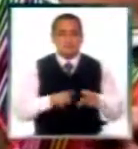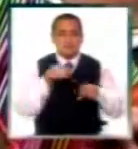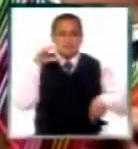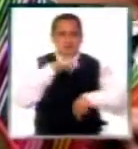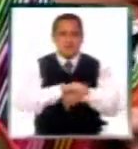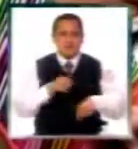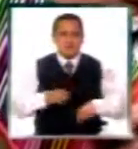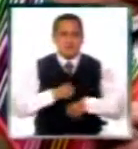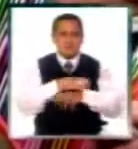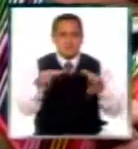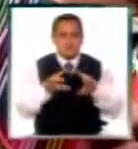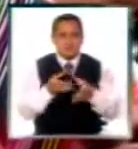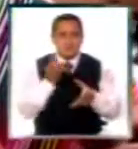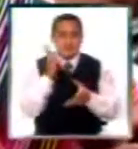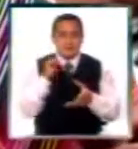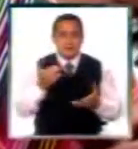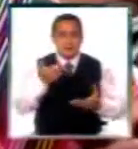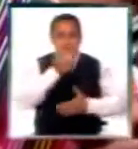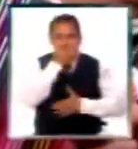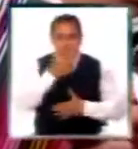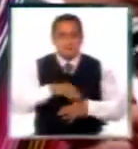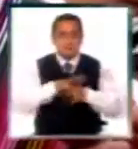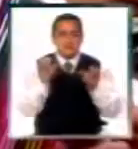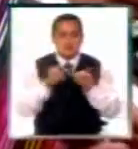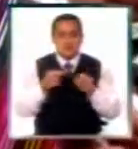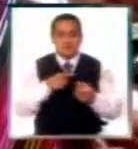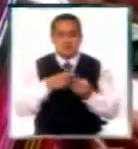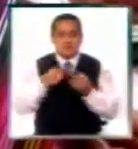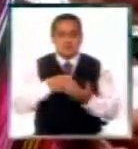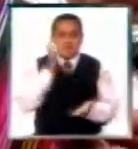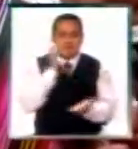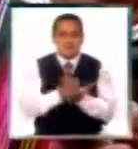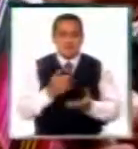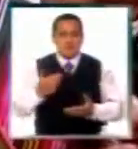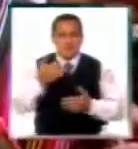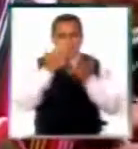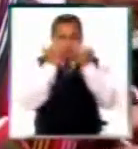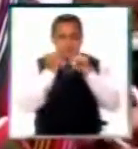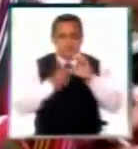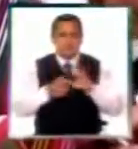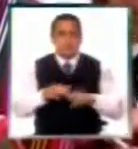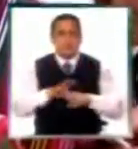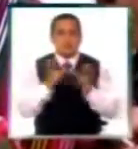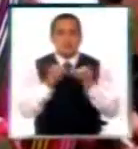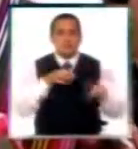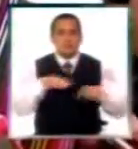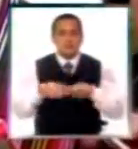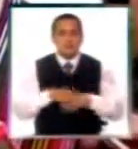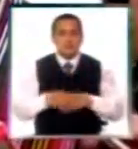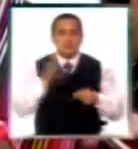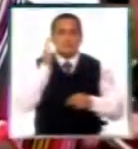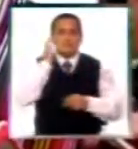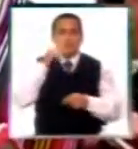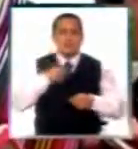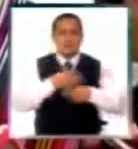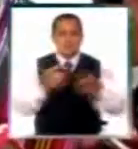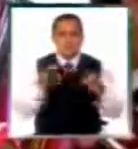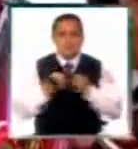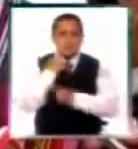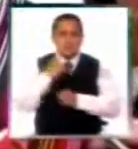capturar a estos secuestradores y aplicarles todo el peso de la ley. Para esto hemos hecho un despliegue de